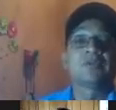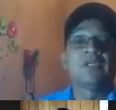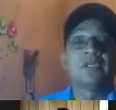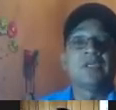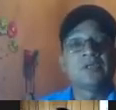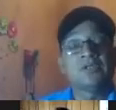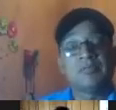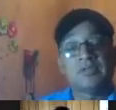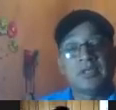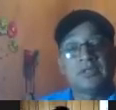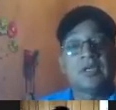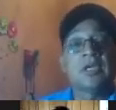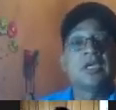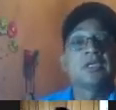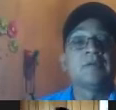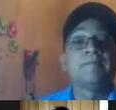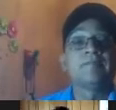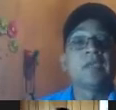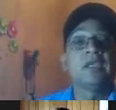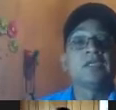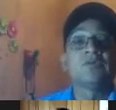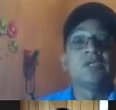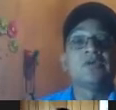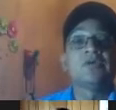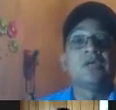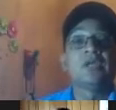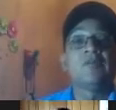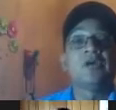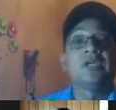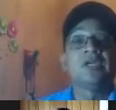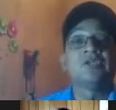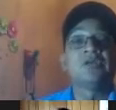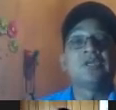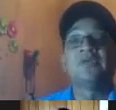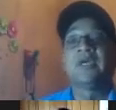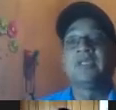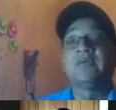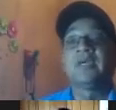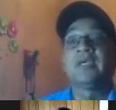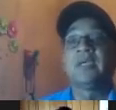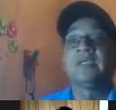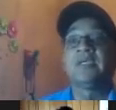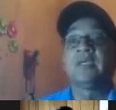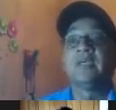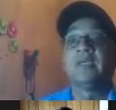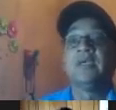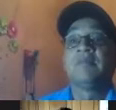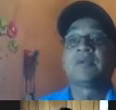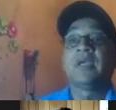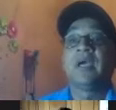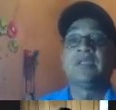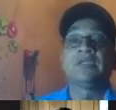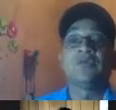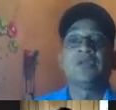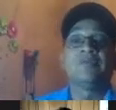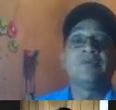punto muy importante dentro de este proceso, que es la situación, la modernización educativa que existe.